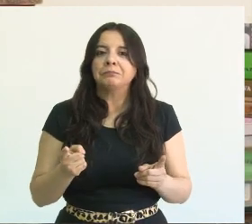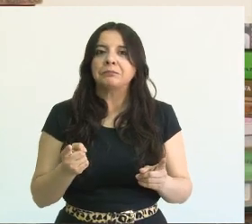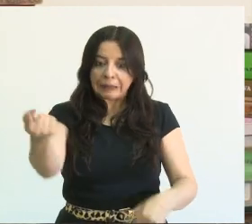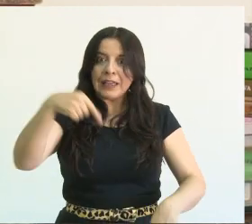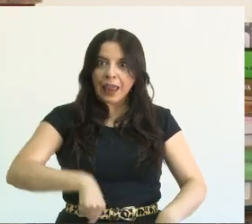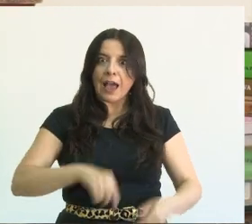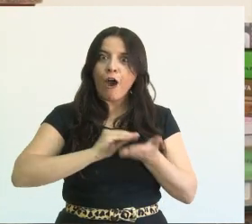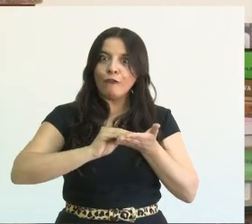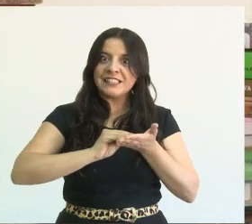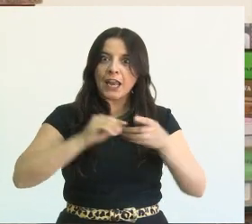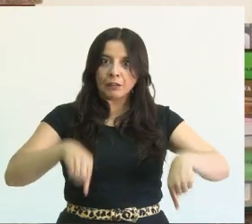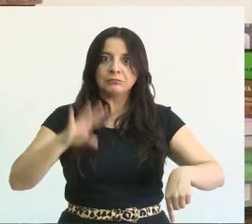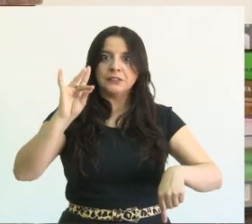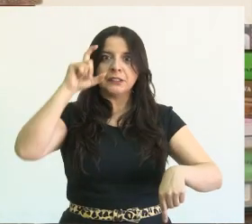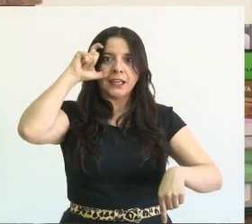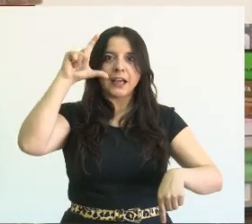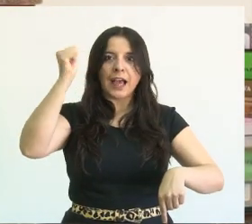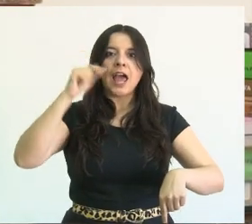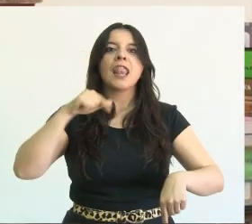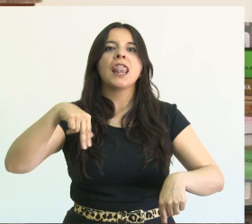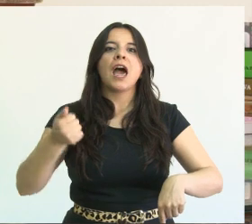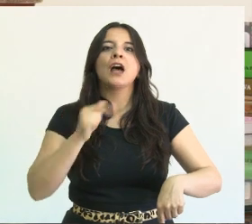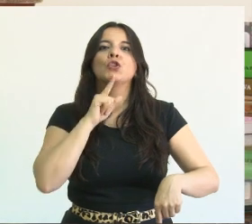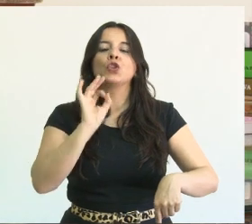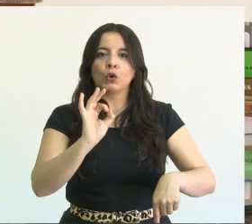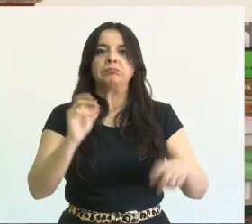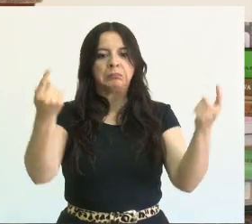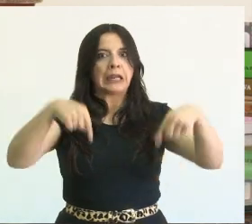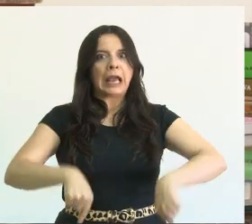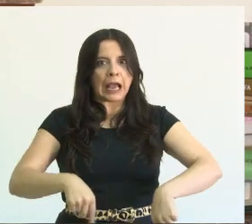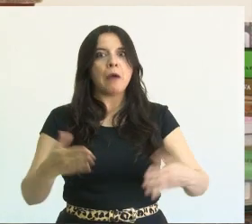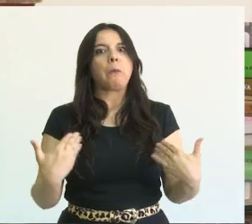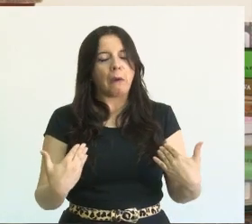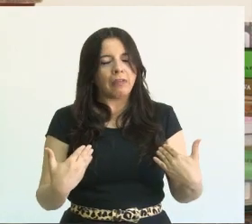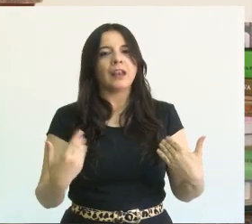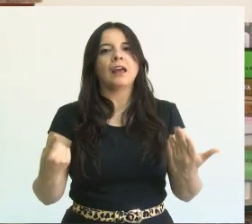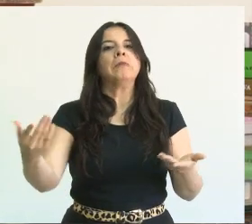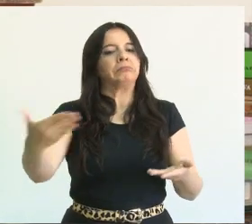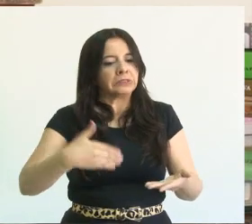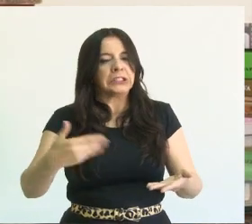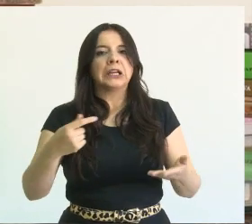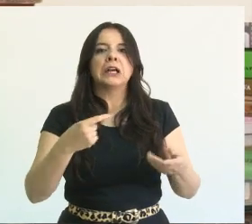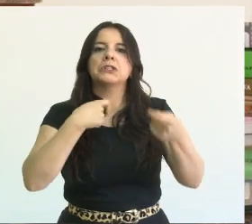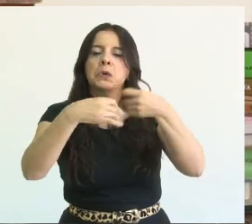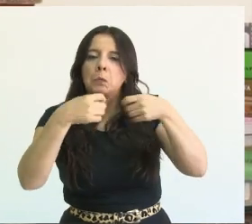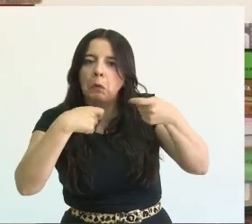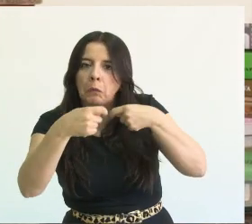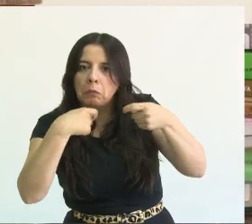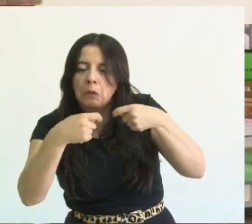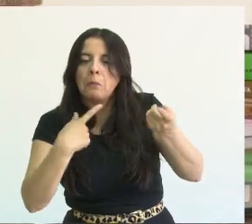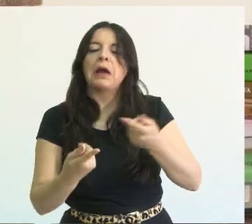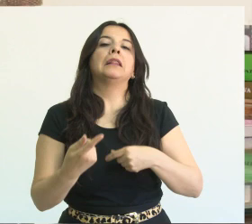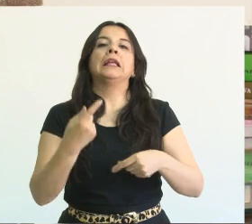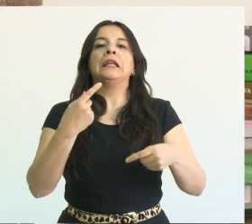ofrecerles el espacio del decanato como un espacio abierto en el cual también pueden acercarse, compartir sus